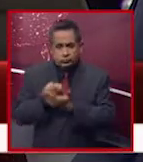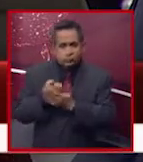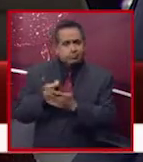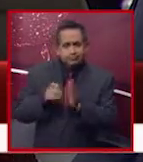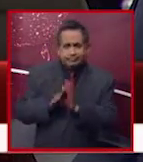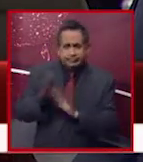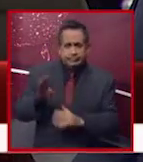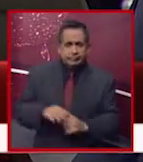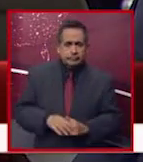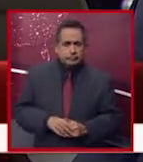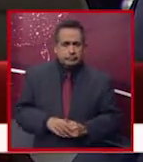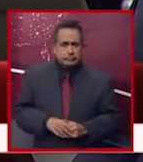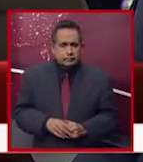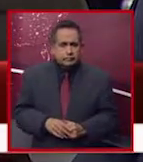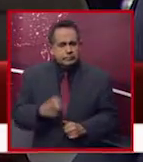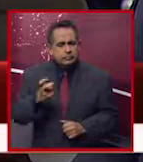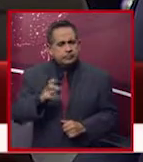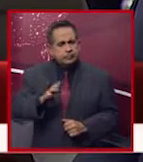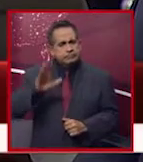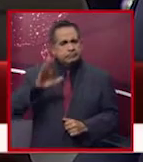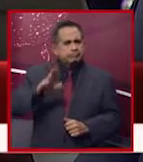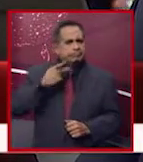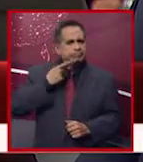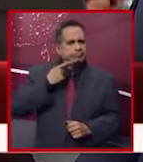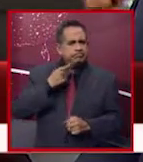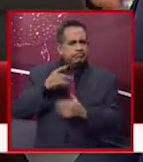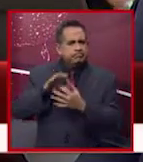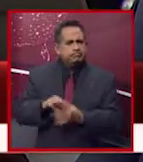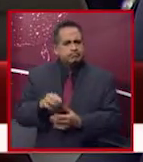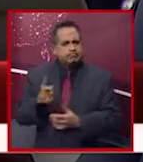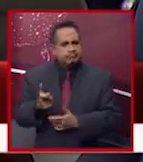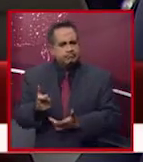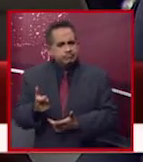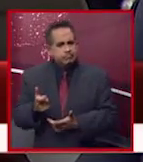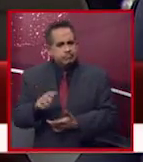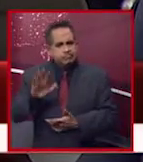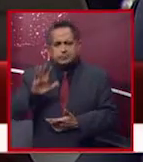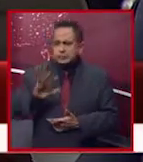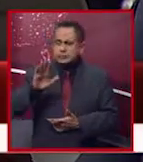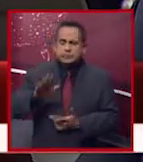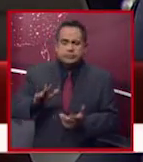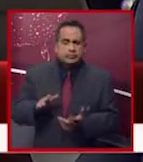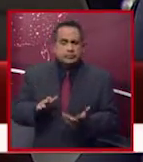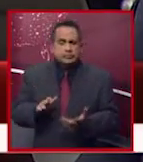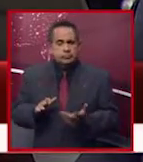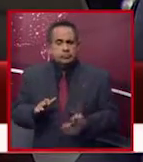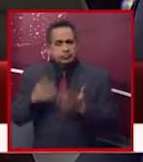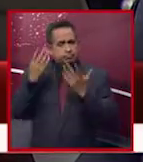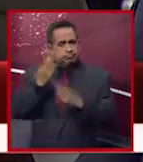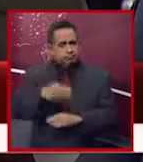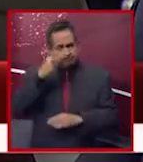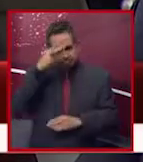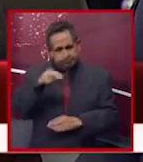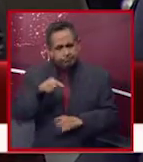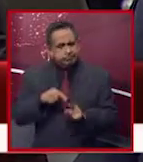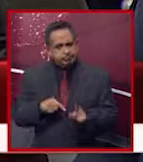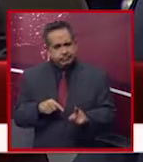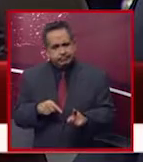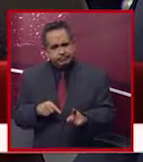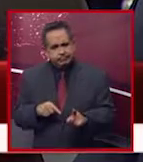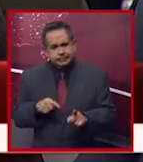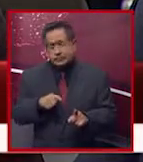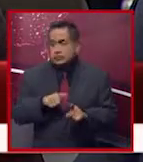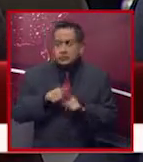económico. Entonces parece que la política monetaria, parece que la acción del Banco de México está